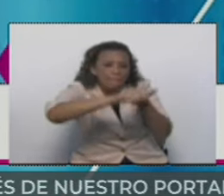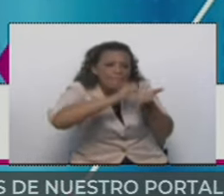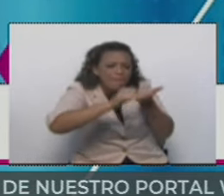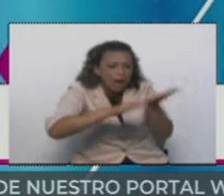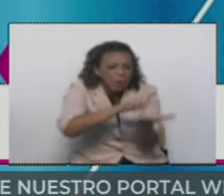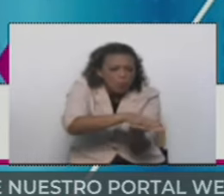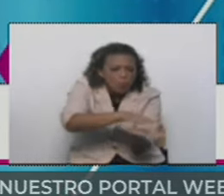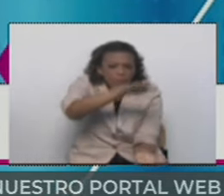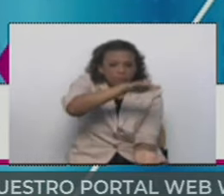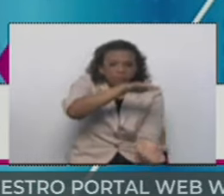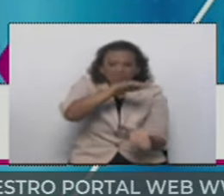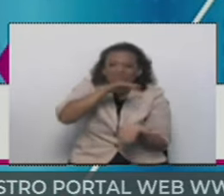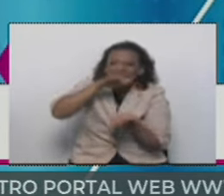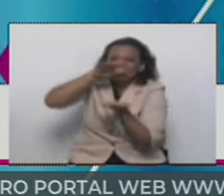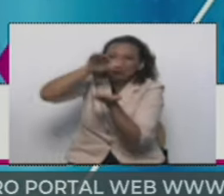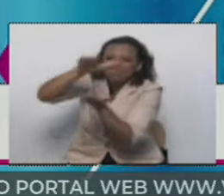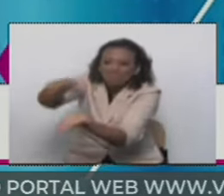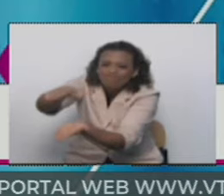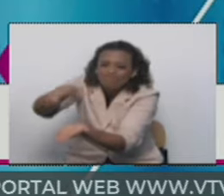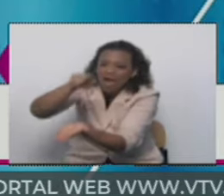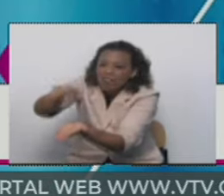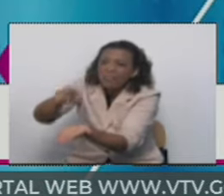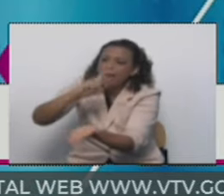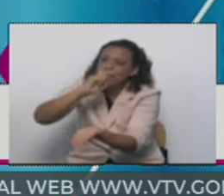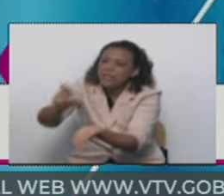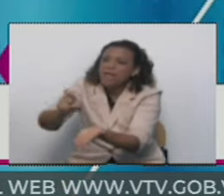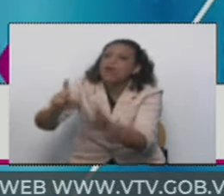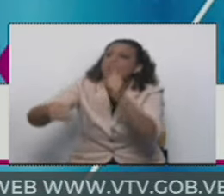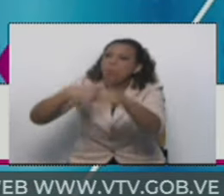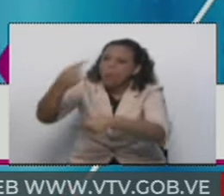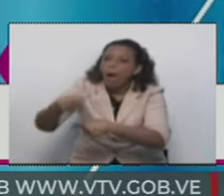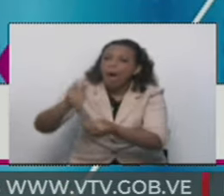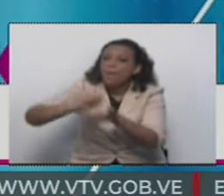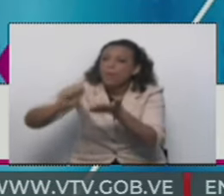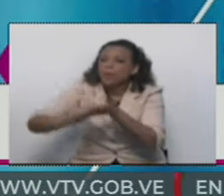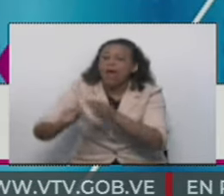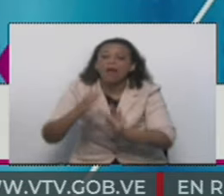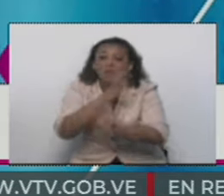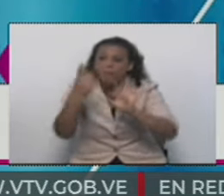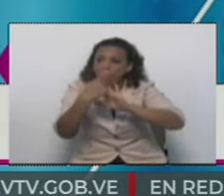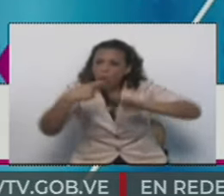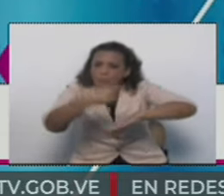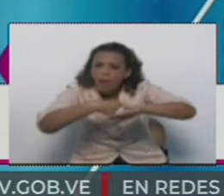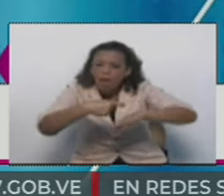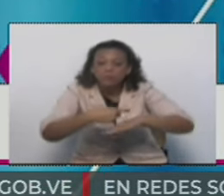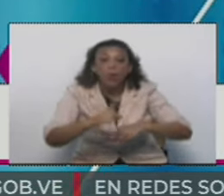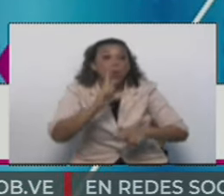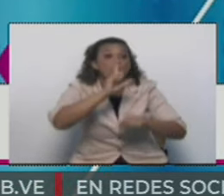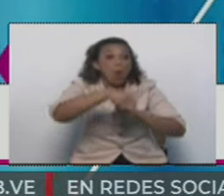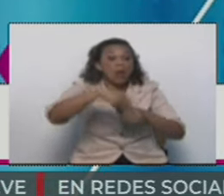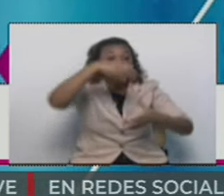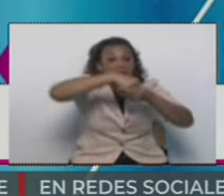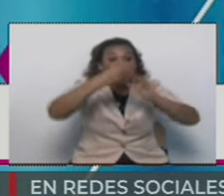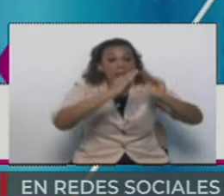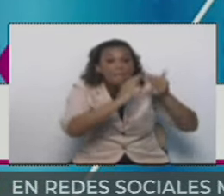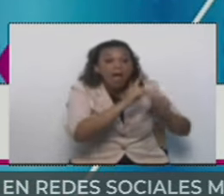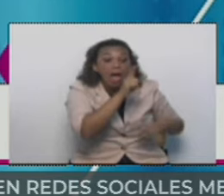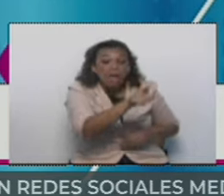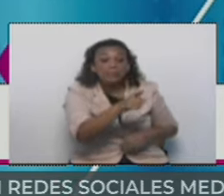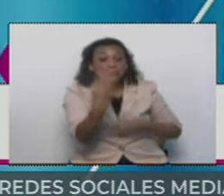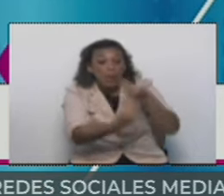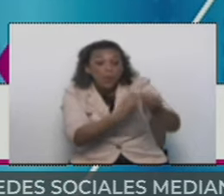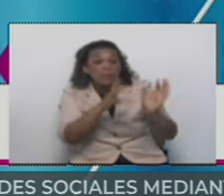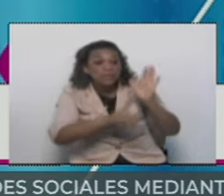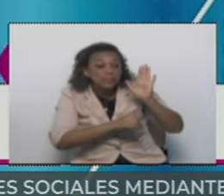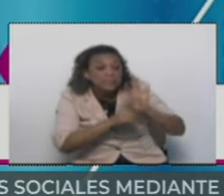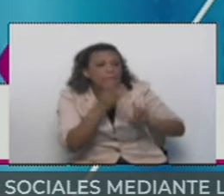presidente de la República como agenda concreta de acción. Adicionalmente, se ha venido efectuando dentro de las asambleas que se vienen